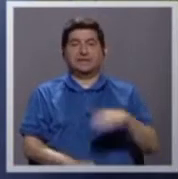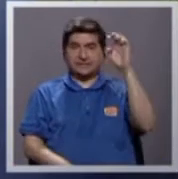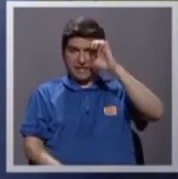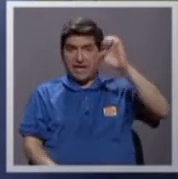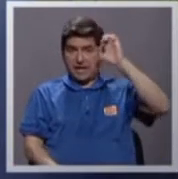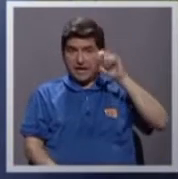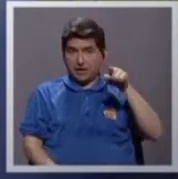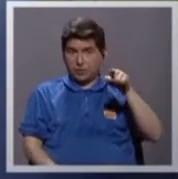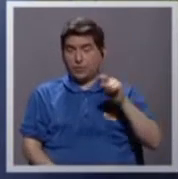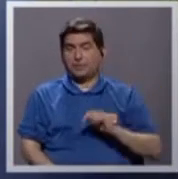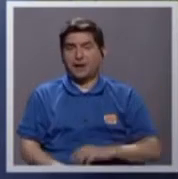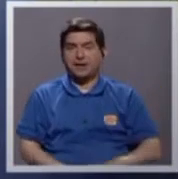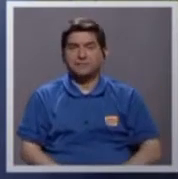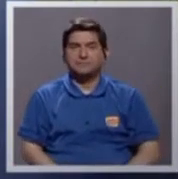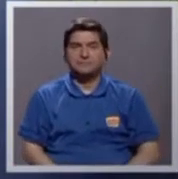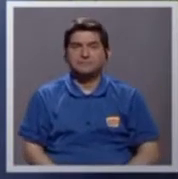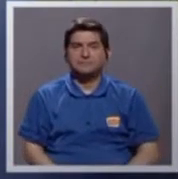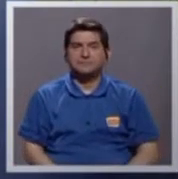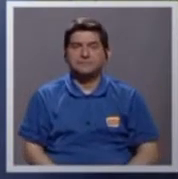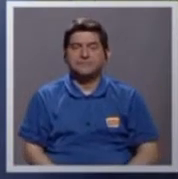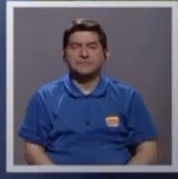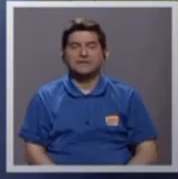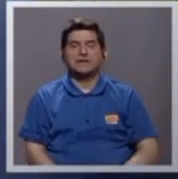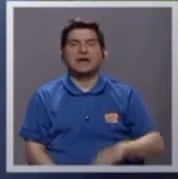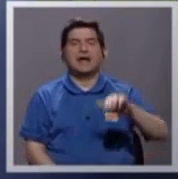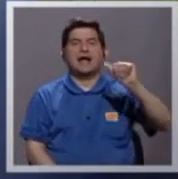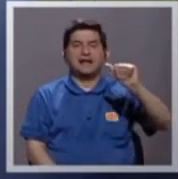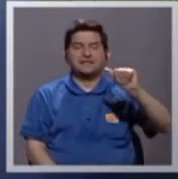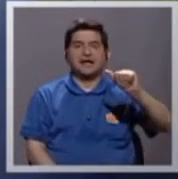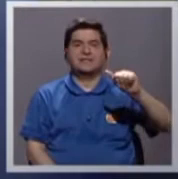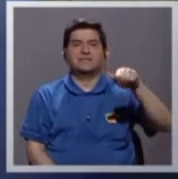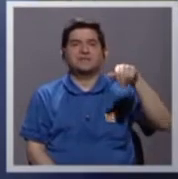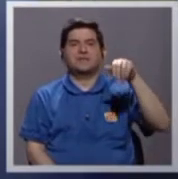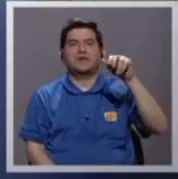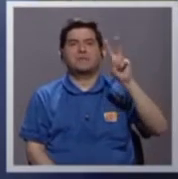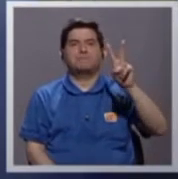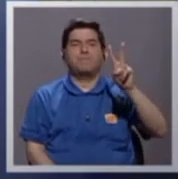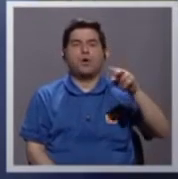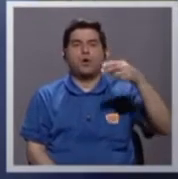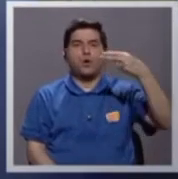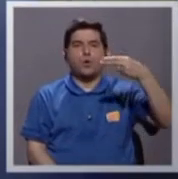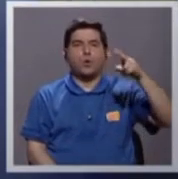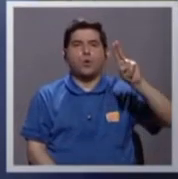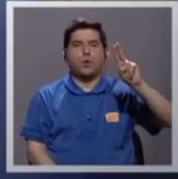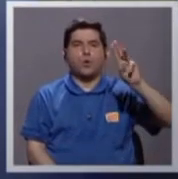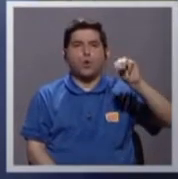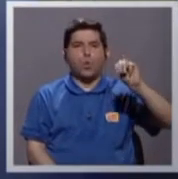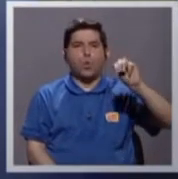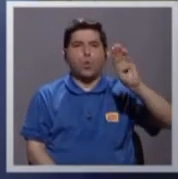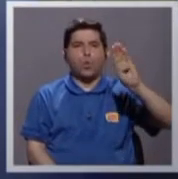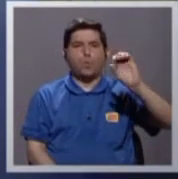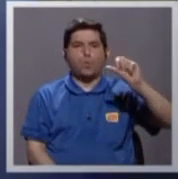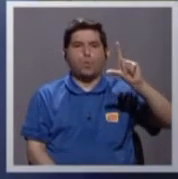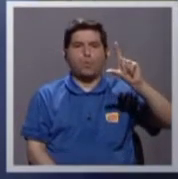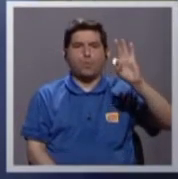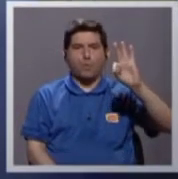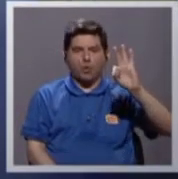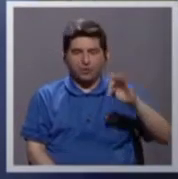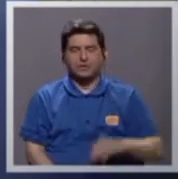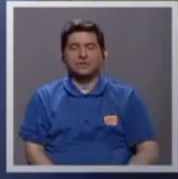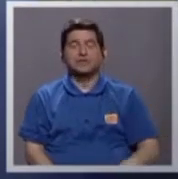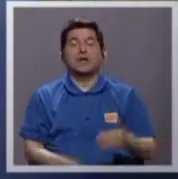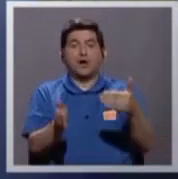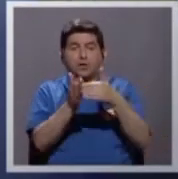europeos, cuando Alexander von Humboldt regresa de su largo viaje, regresa